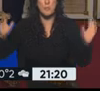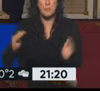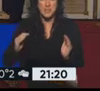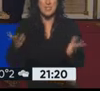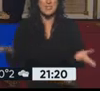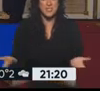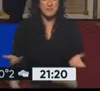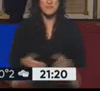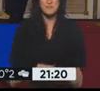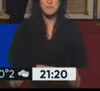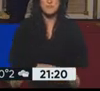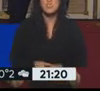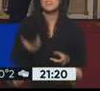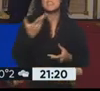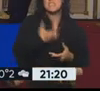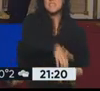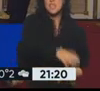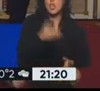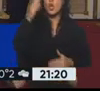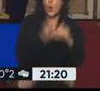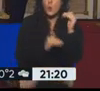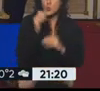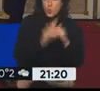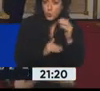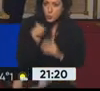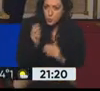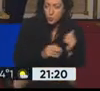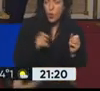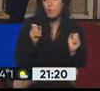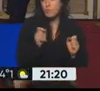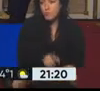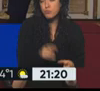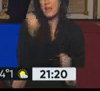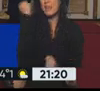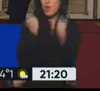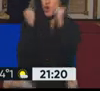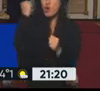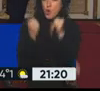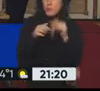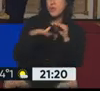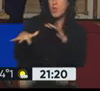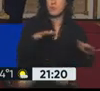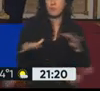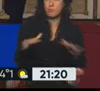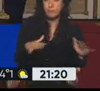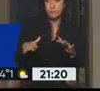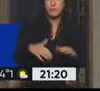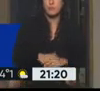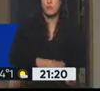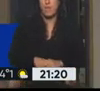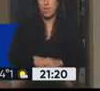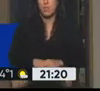una contrapartida porque el sector de la construcción mueve en gran parte a la economía. También habló de... ¿Y